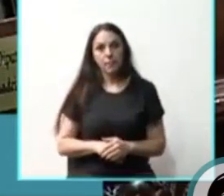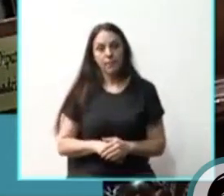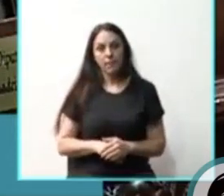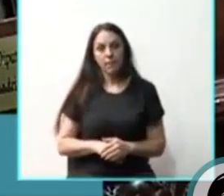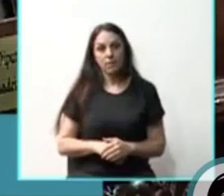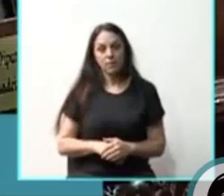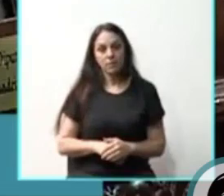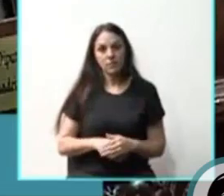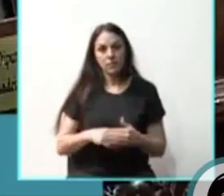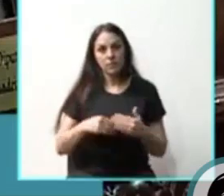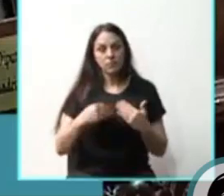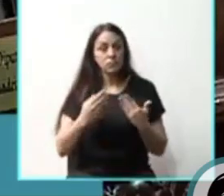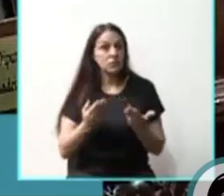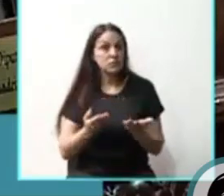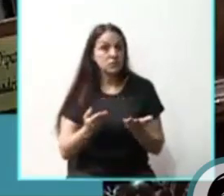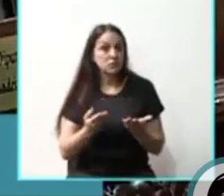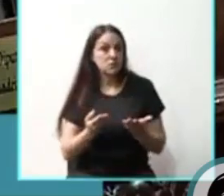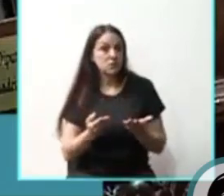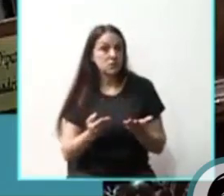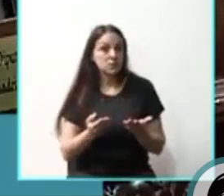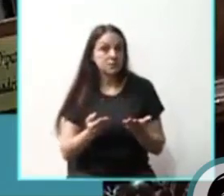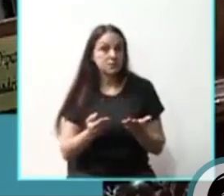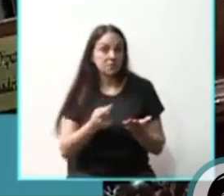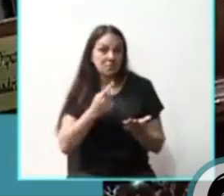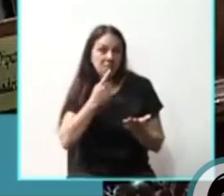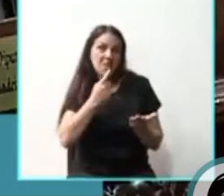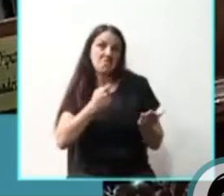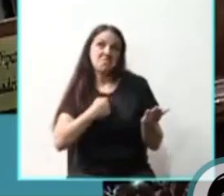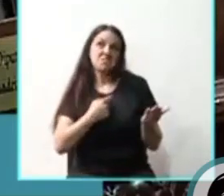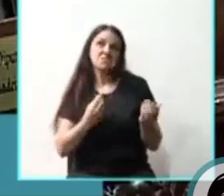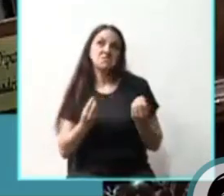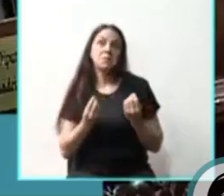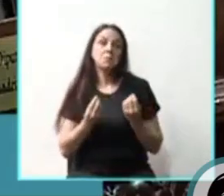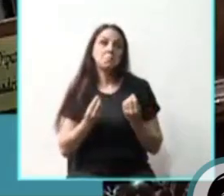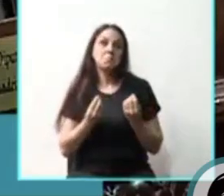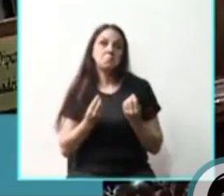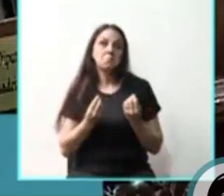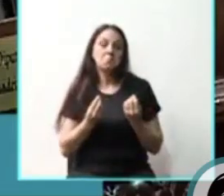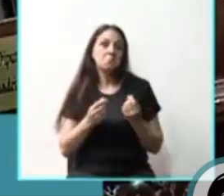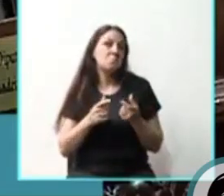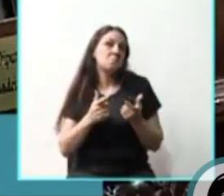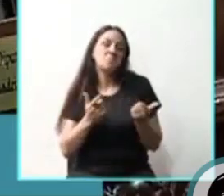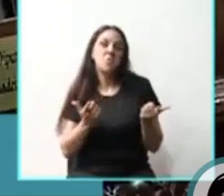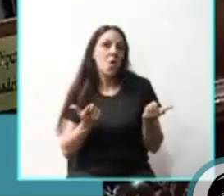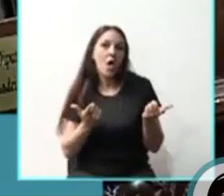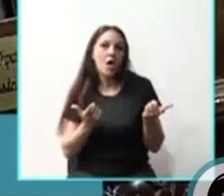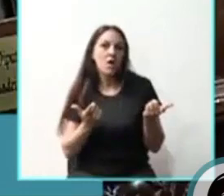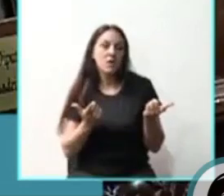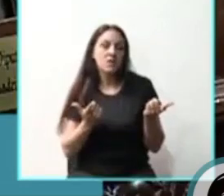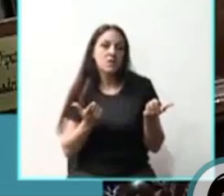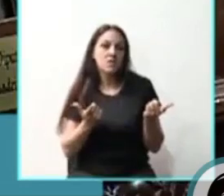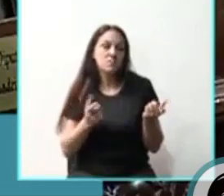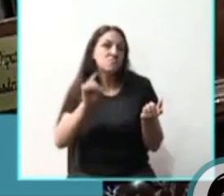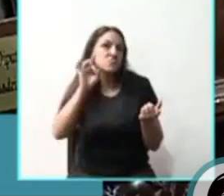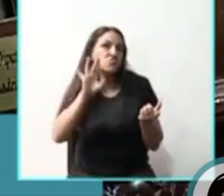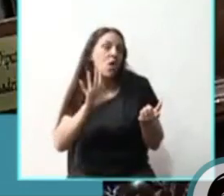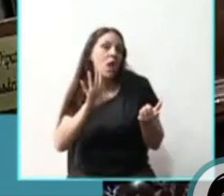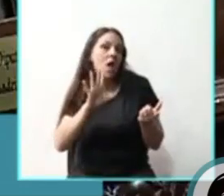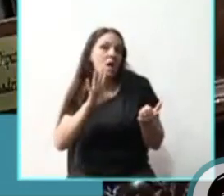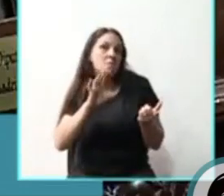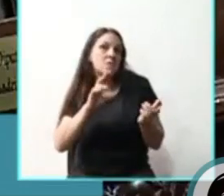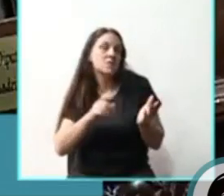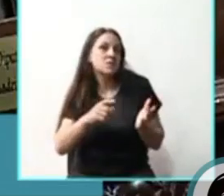y aquí que nos dicen nos dicen que no queda otra cosa que cumplir un fallo